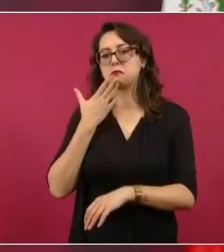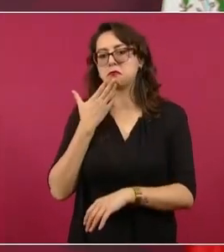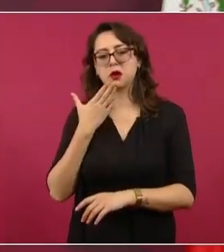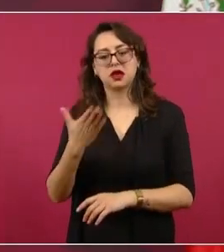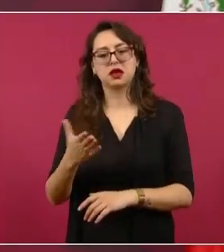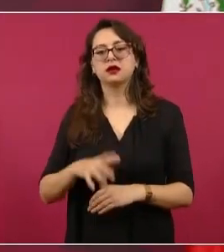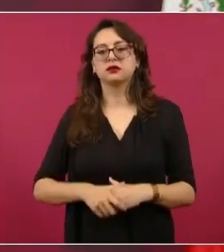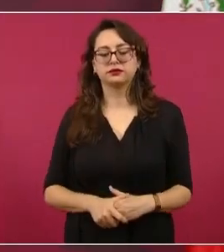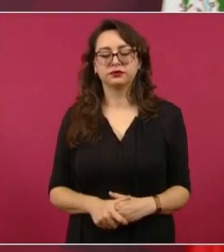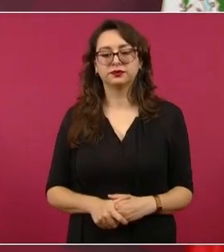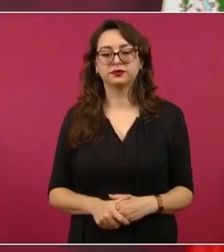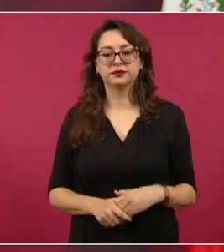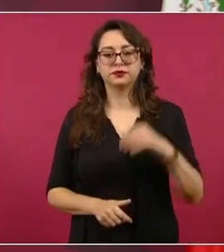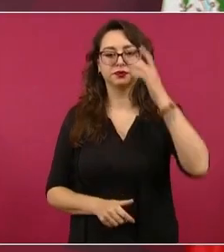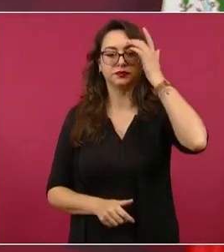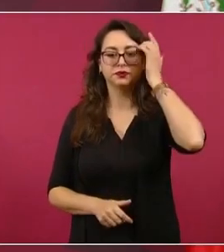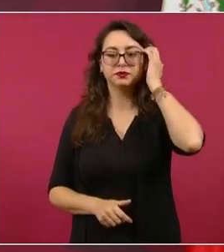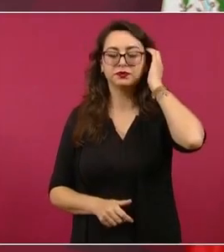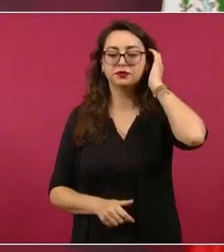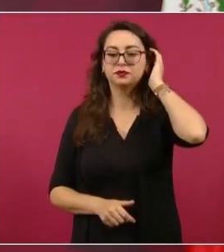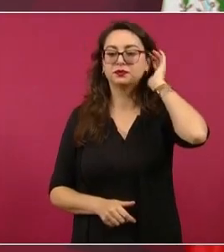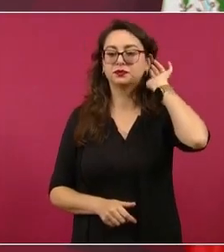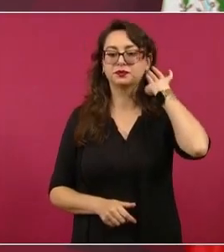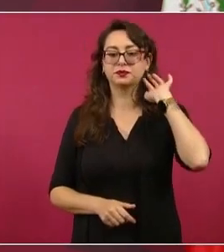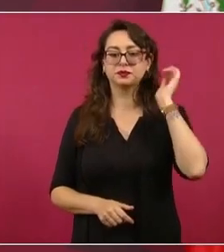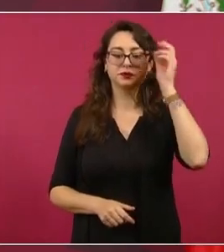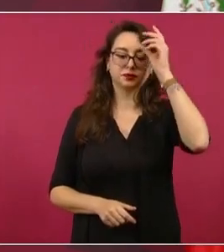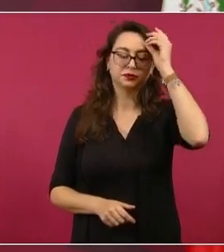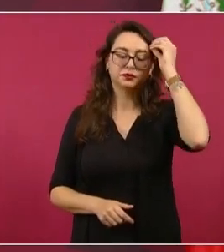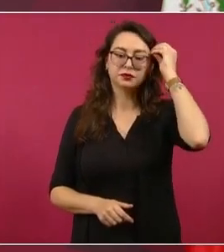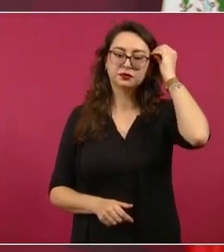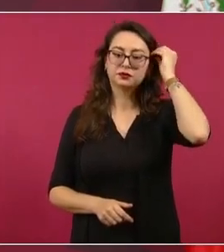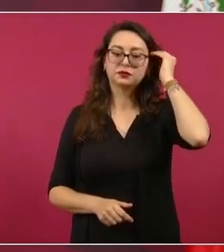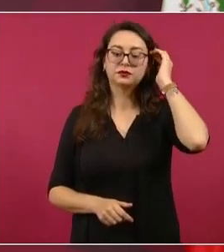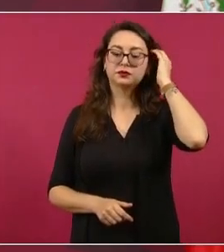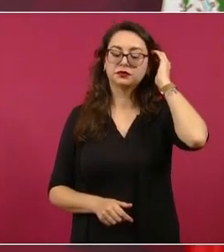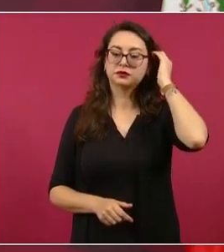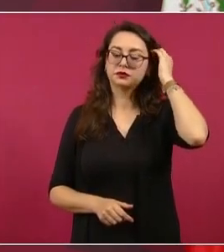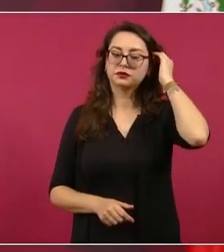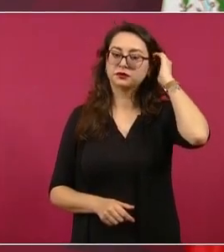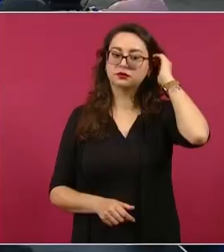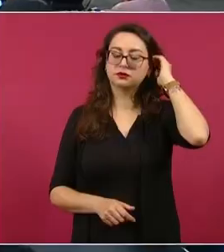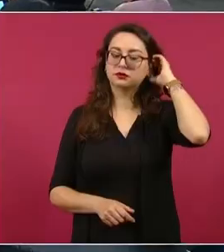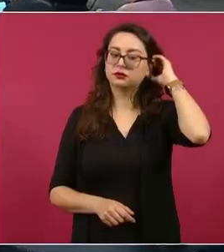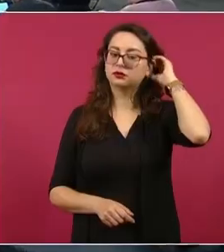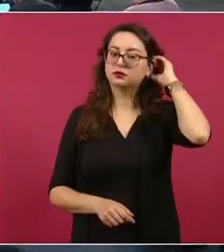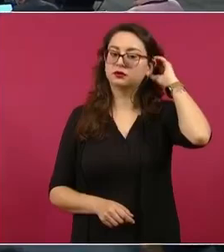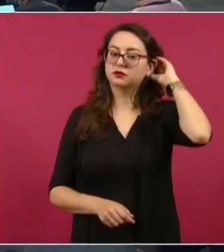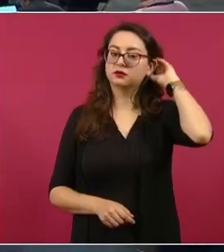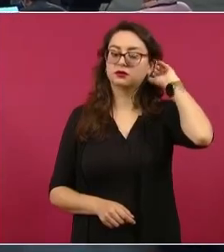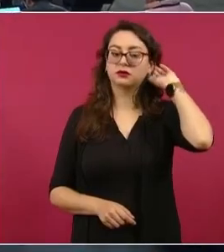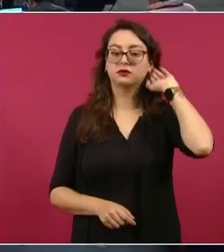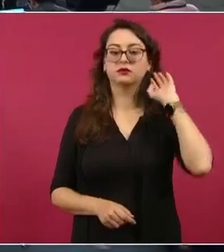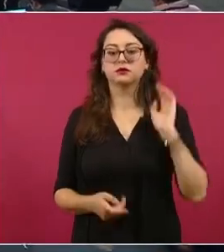Tabasco. Pero bueno, eso de los